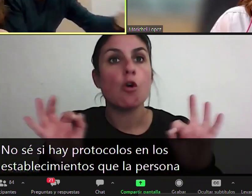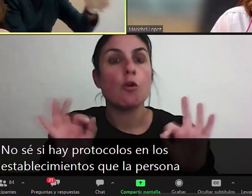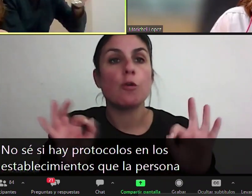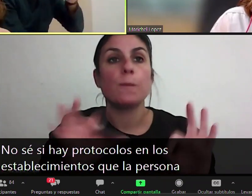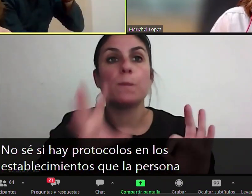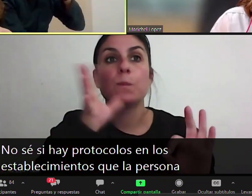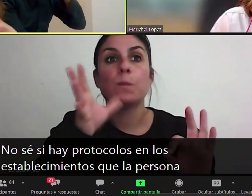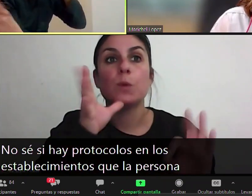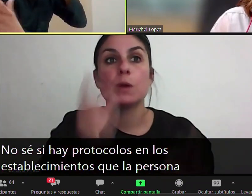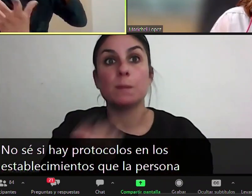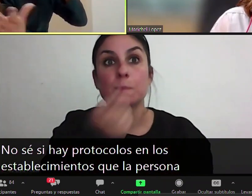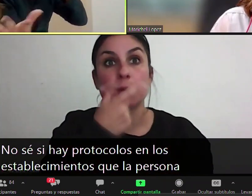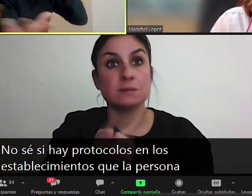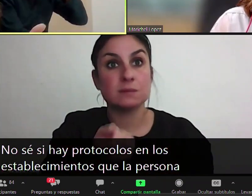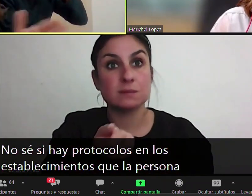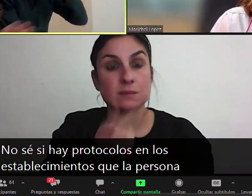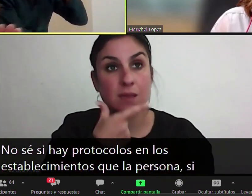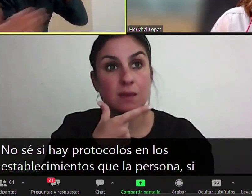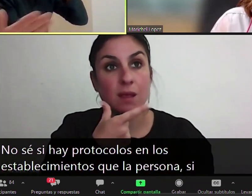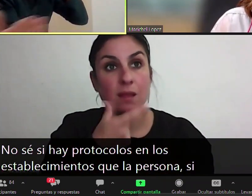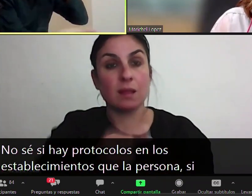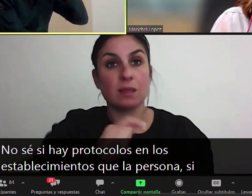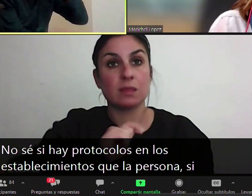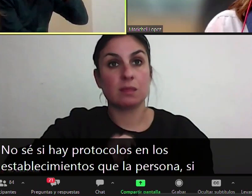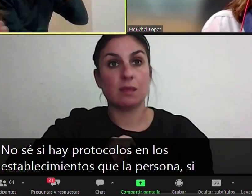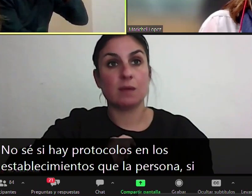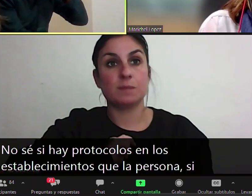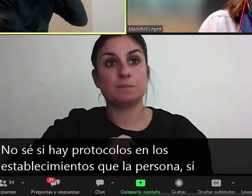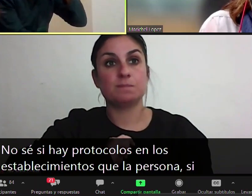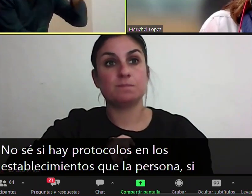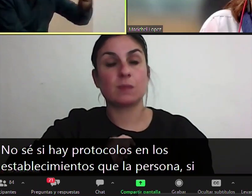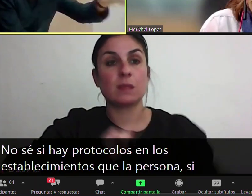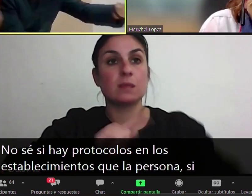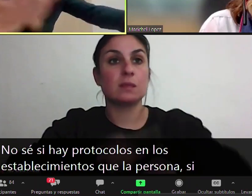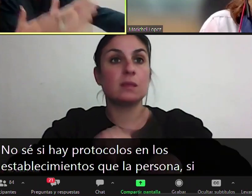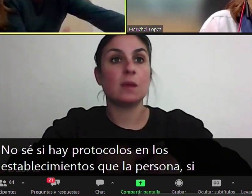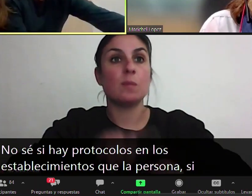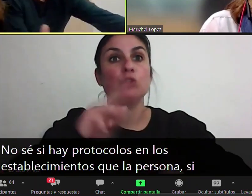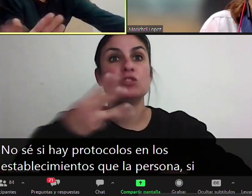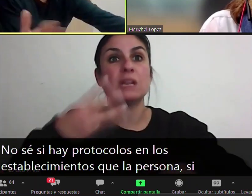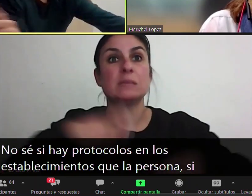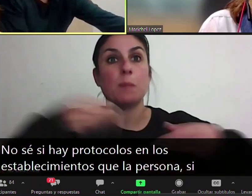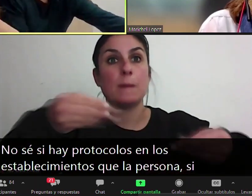a la medicación, no le dé tiempo a valerse 3 folios para entender que tiene que salir por esa puerta y